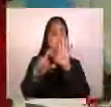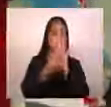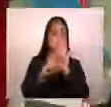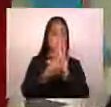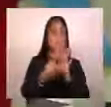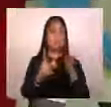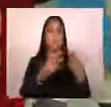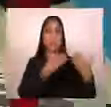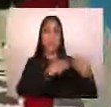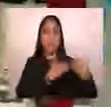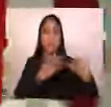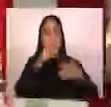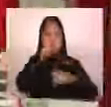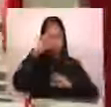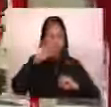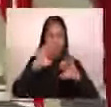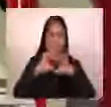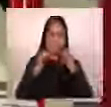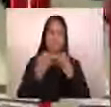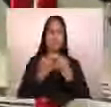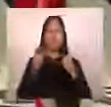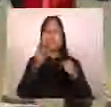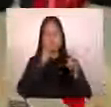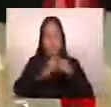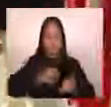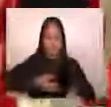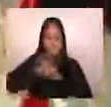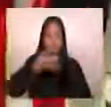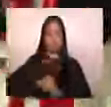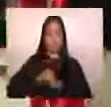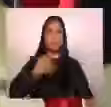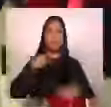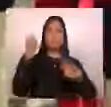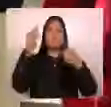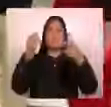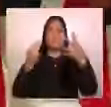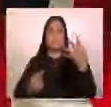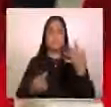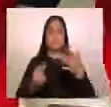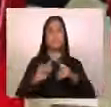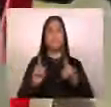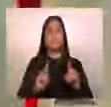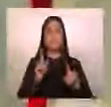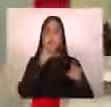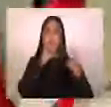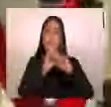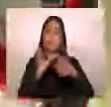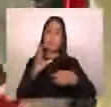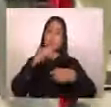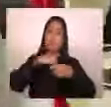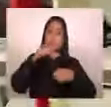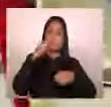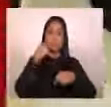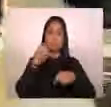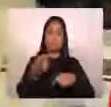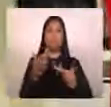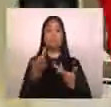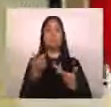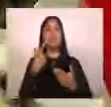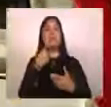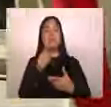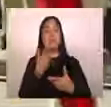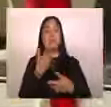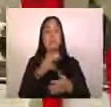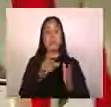cívicos, compromiso, trabajo en equipo y disciplina, entre otros. Dentro de ella se han